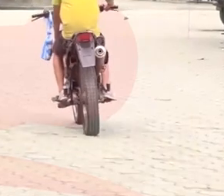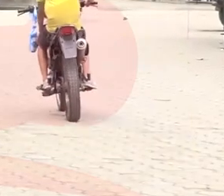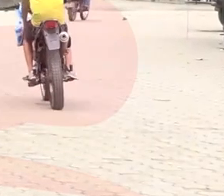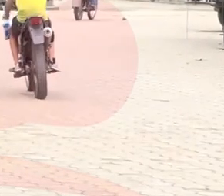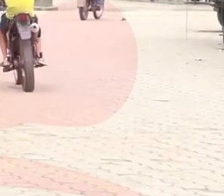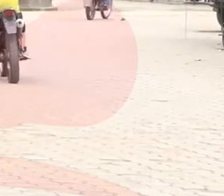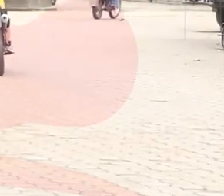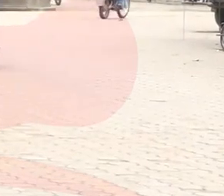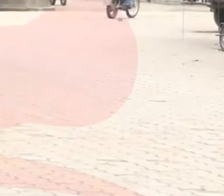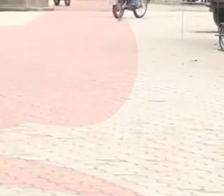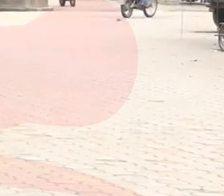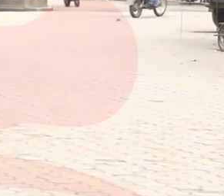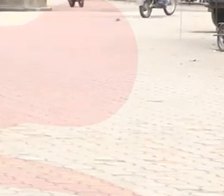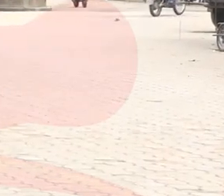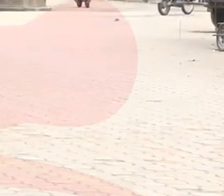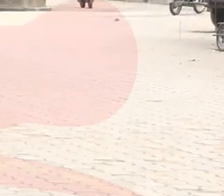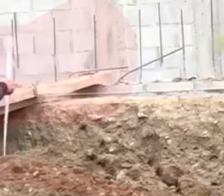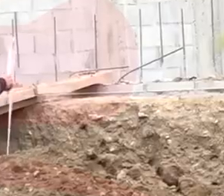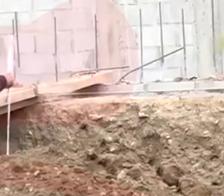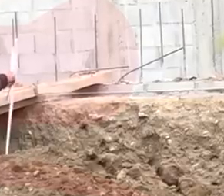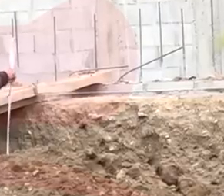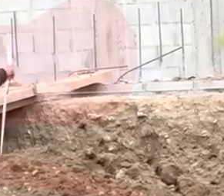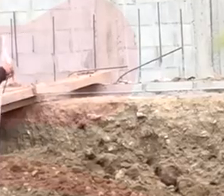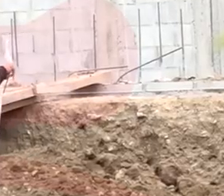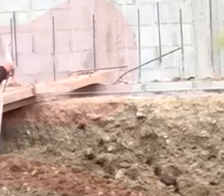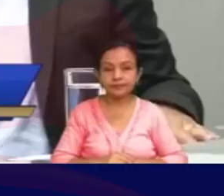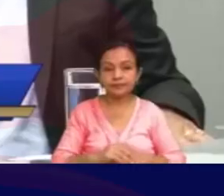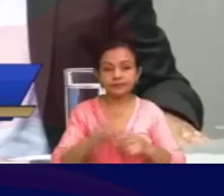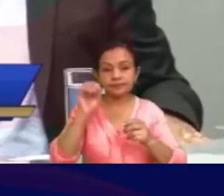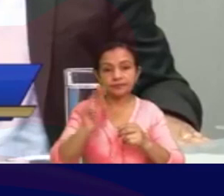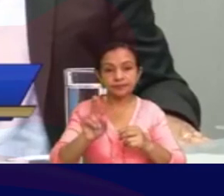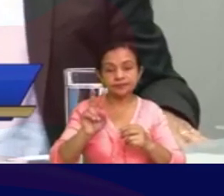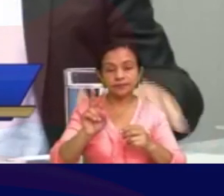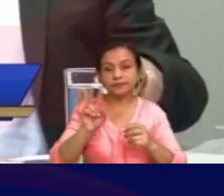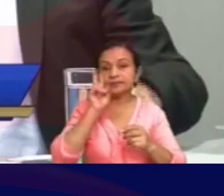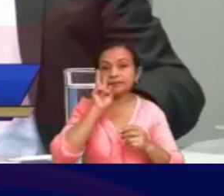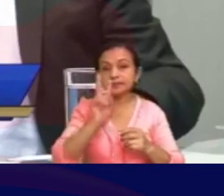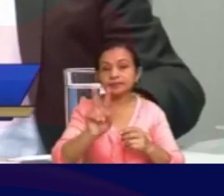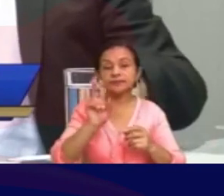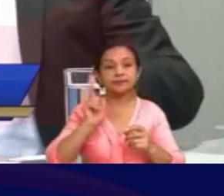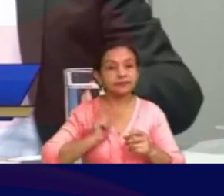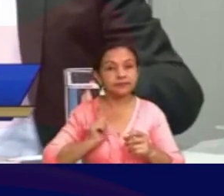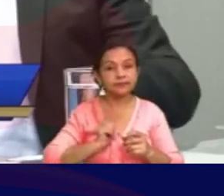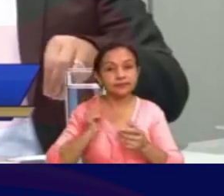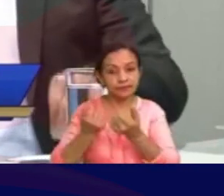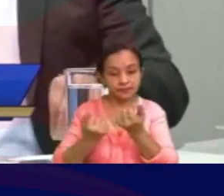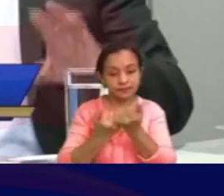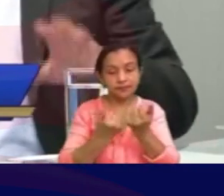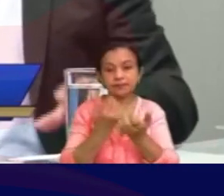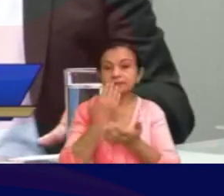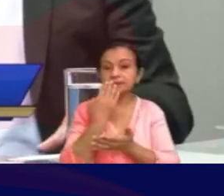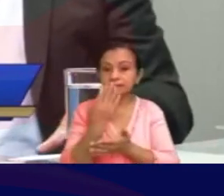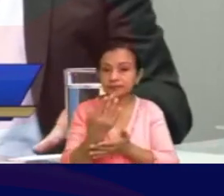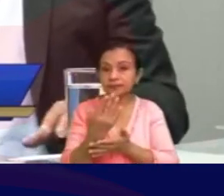estará siendo financiado con recursos externos contratados. Que uno revisa si tiene financiamiento